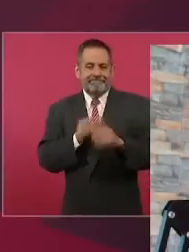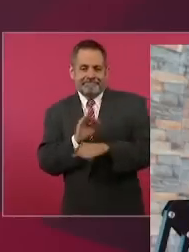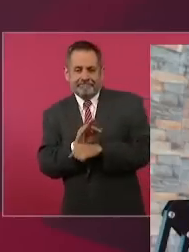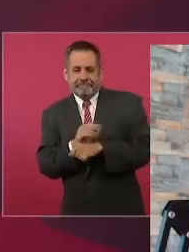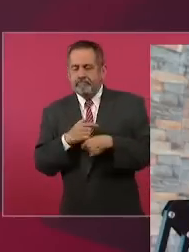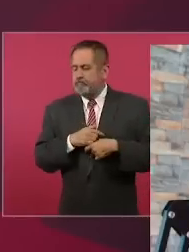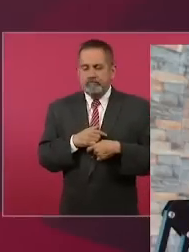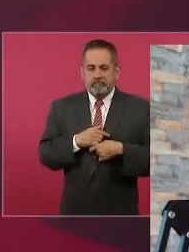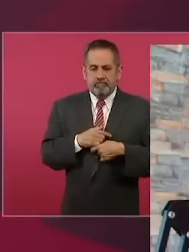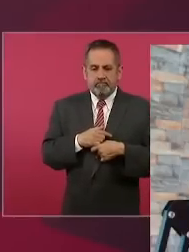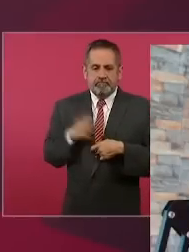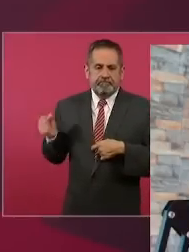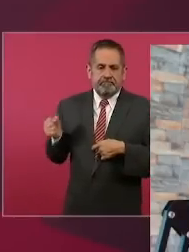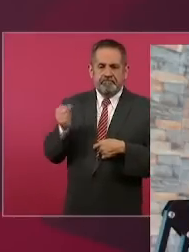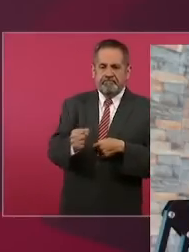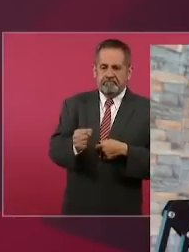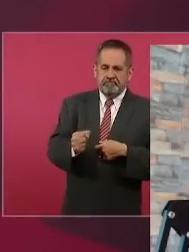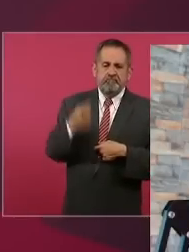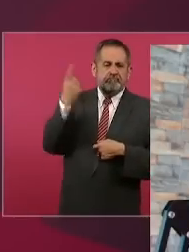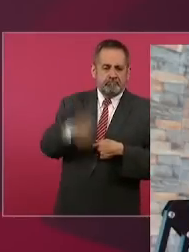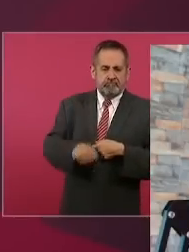nada de imposición